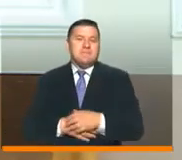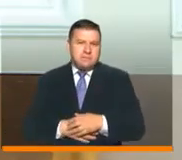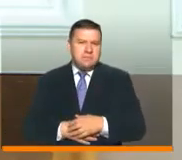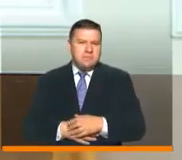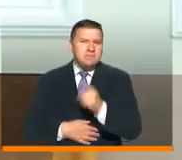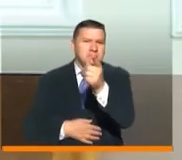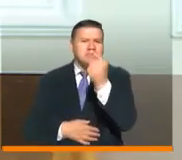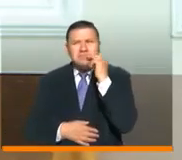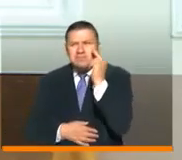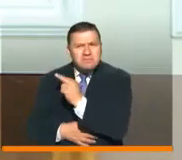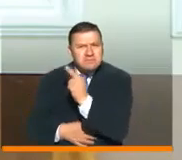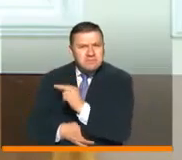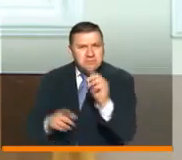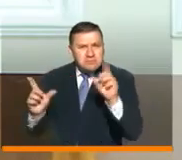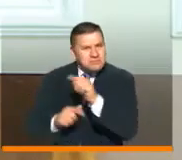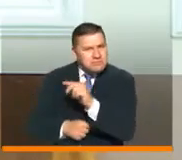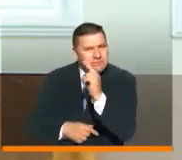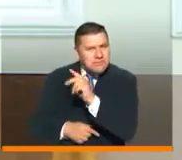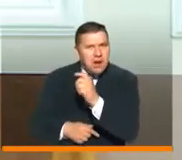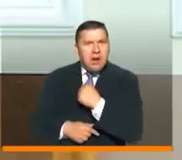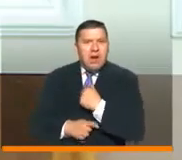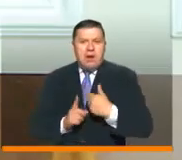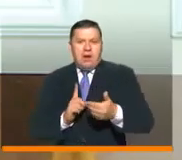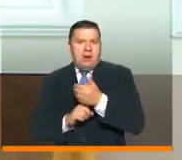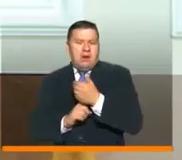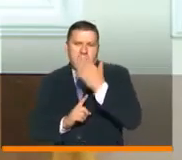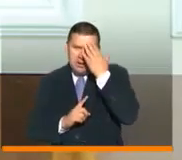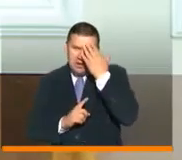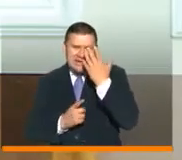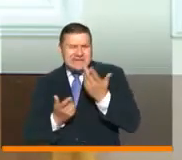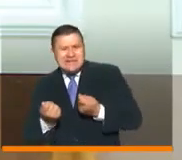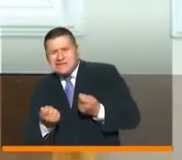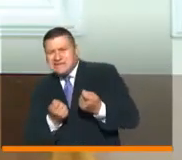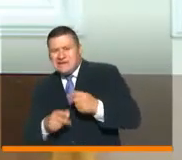como las que ustedes acaban de ver en pantalla puedan protegerse frente a los avatares de esta pandemia.